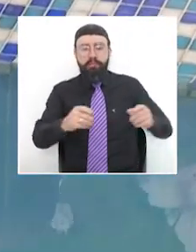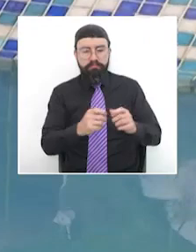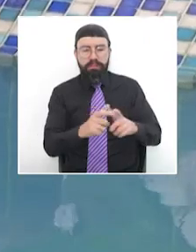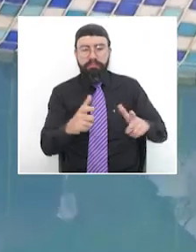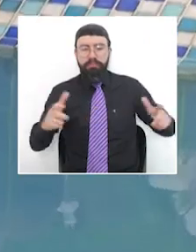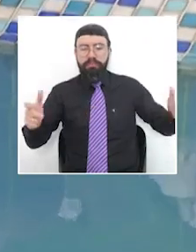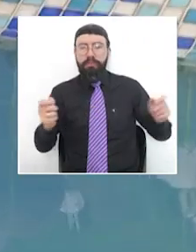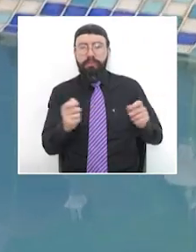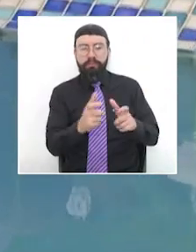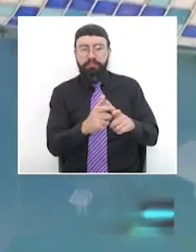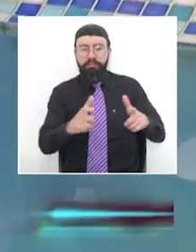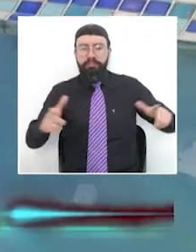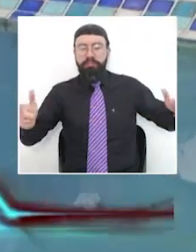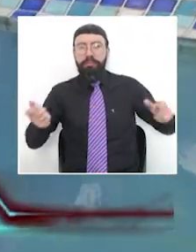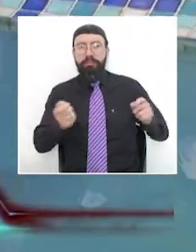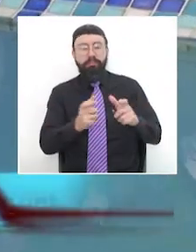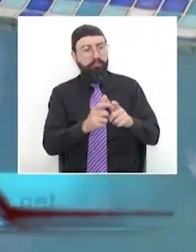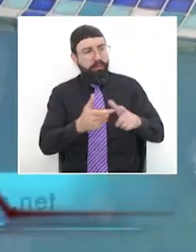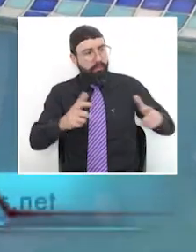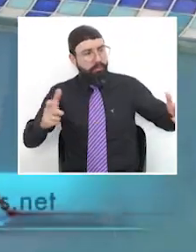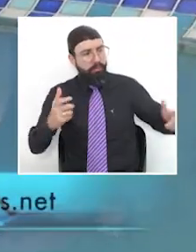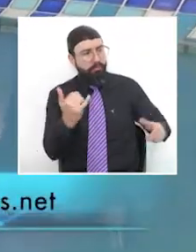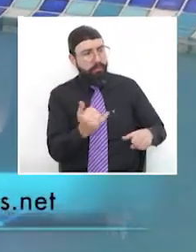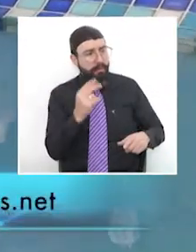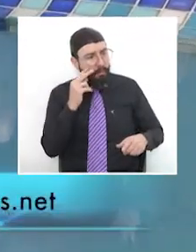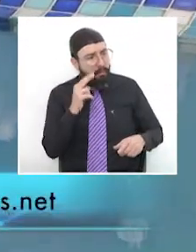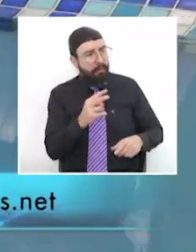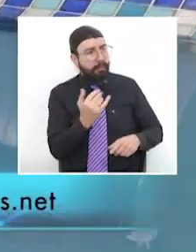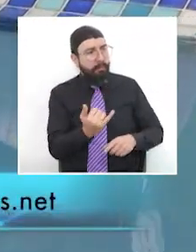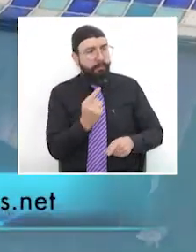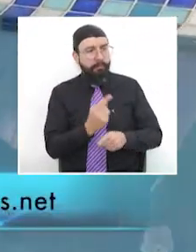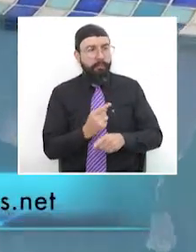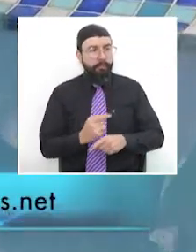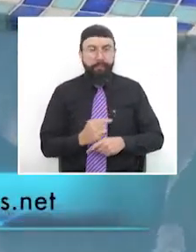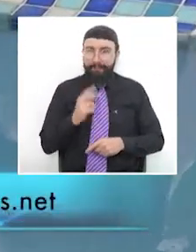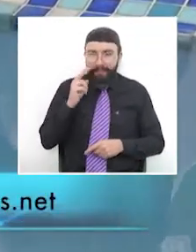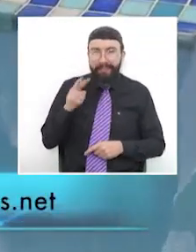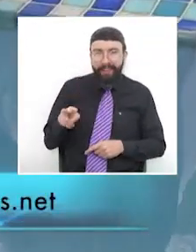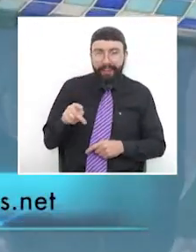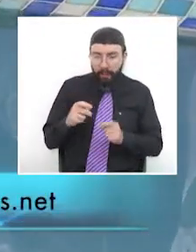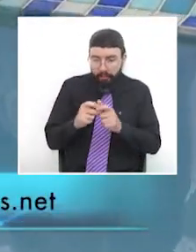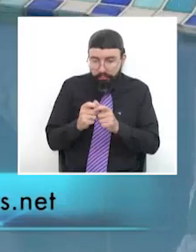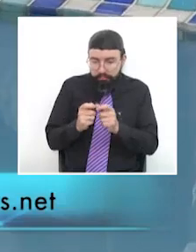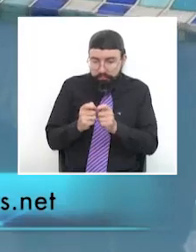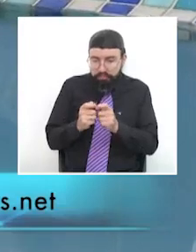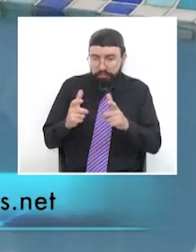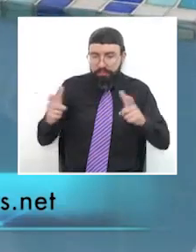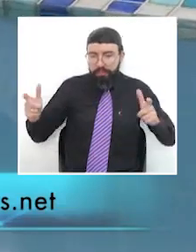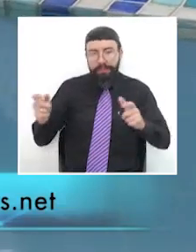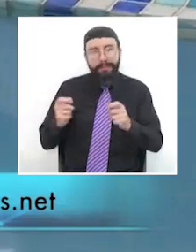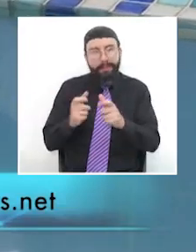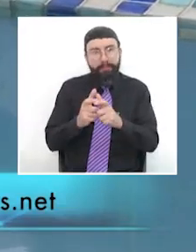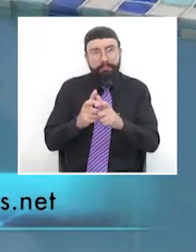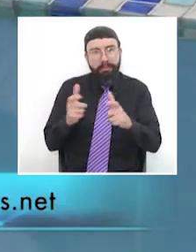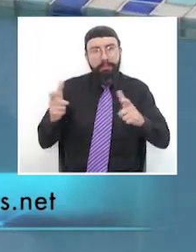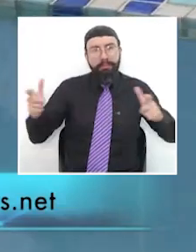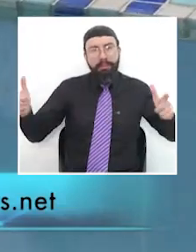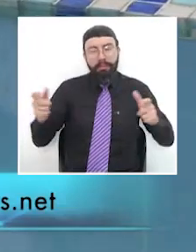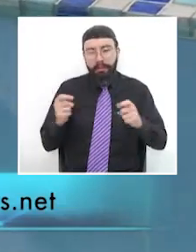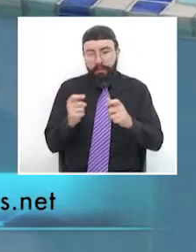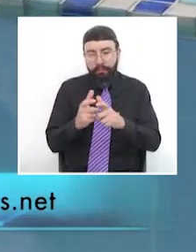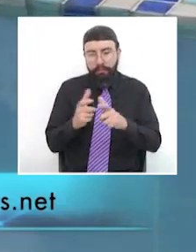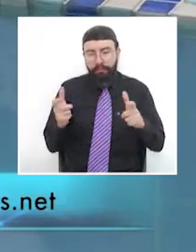van difundiendo hacia el tejido. Pero entonces esas ondas, de acuerdo al transductor, van a tener una